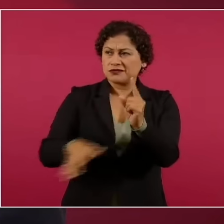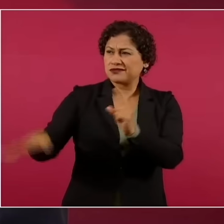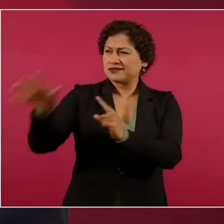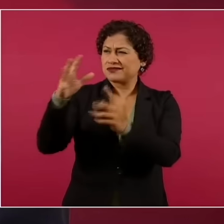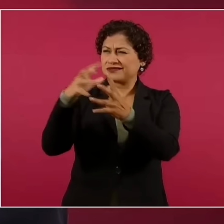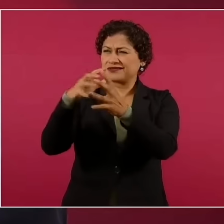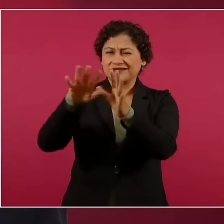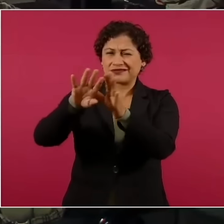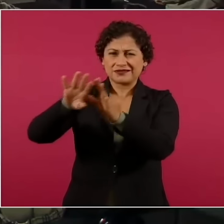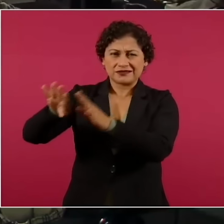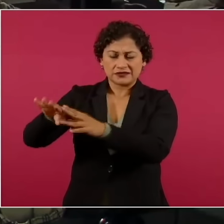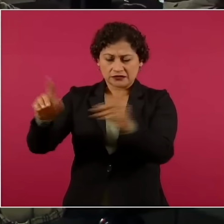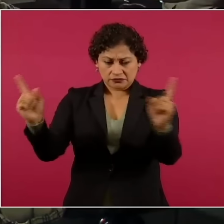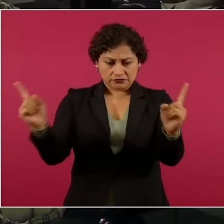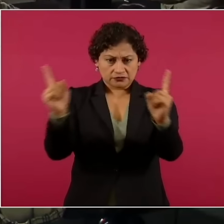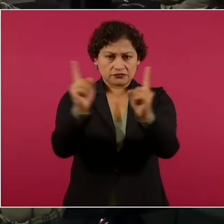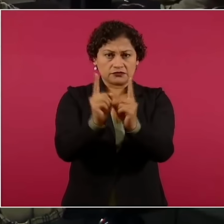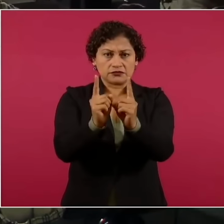de la gente,